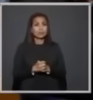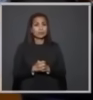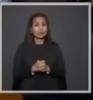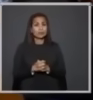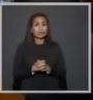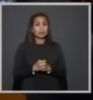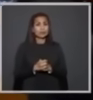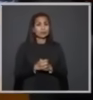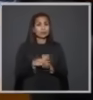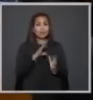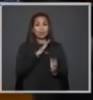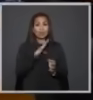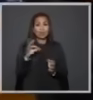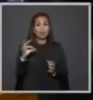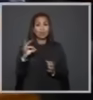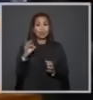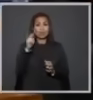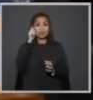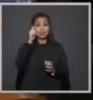como justicia